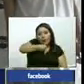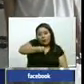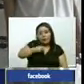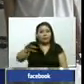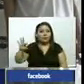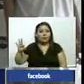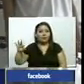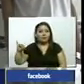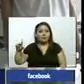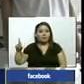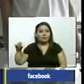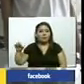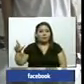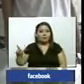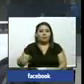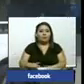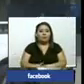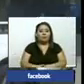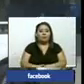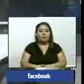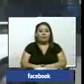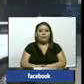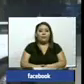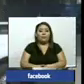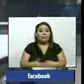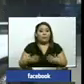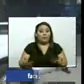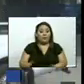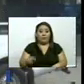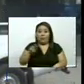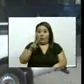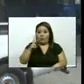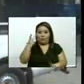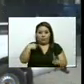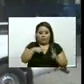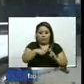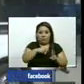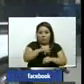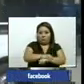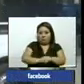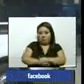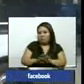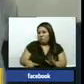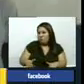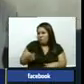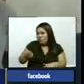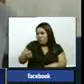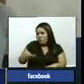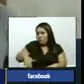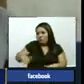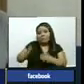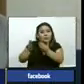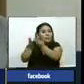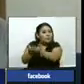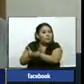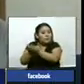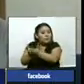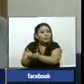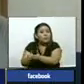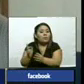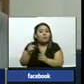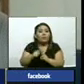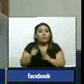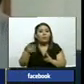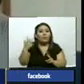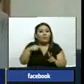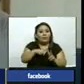Hernández, Noticiero TVM. Y dos hombres fueron capturados en un operativo policial en el departamento de La Unión, entre ellos un